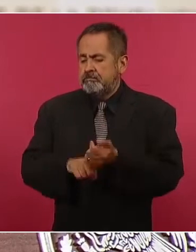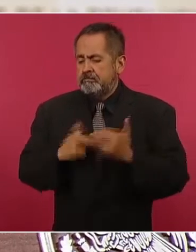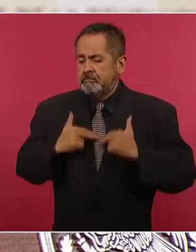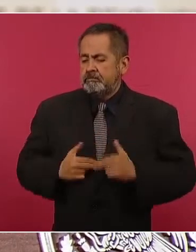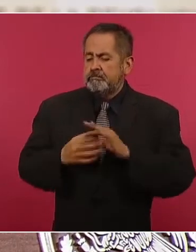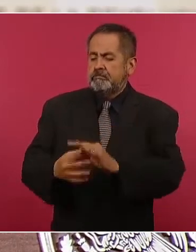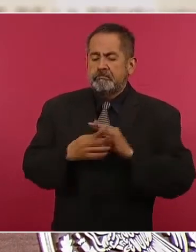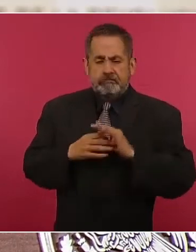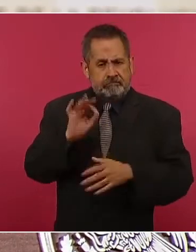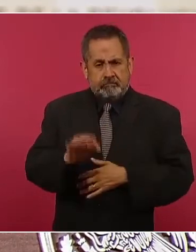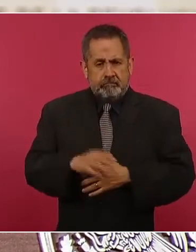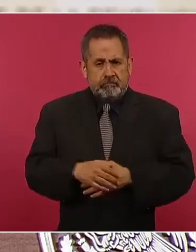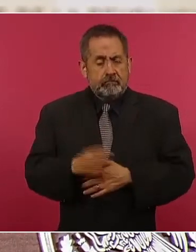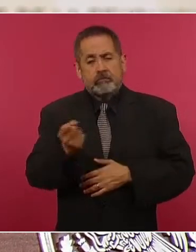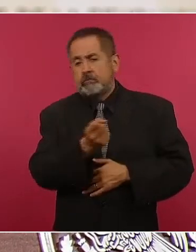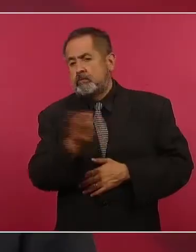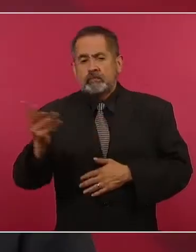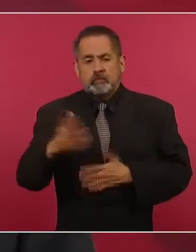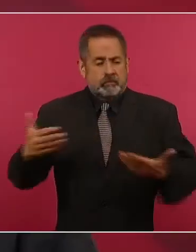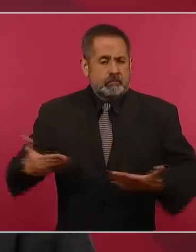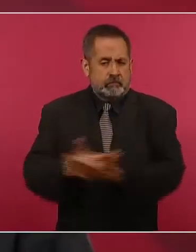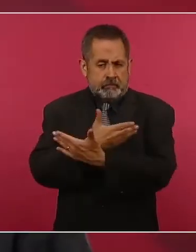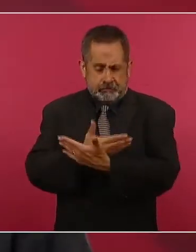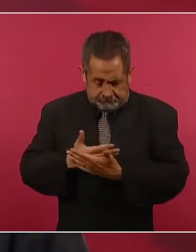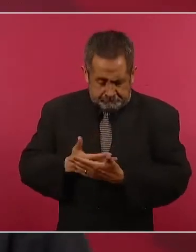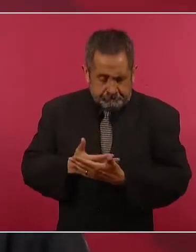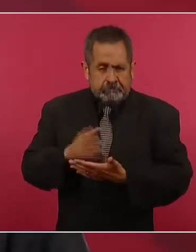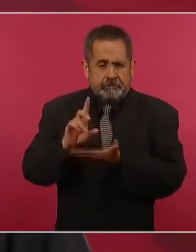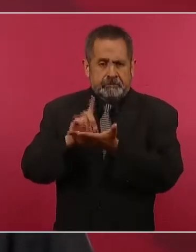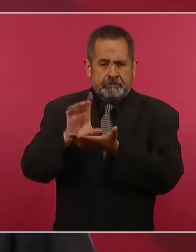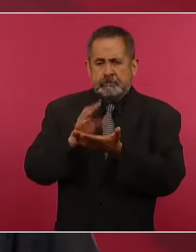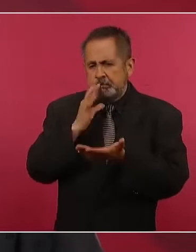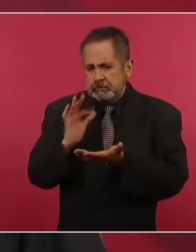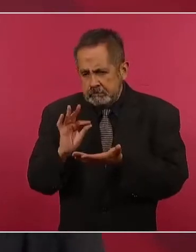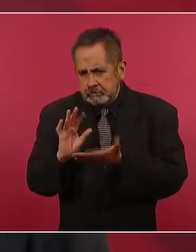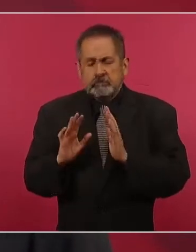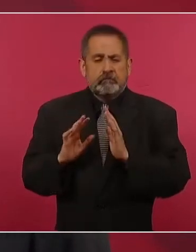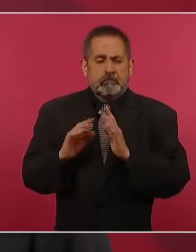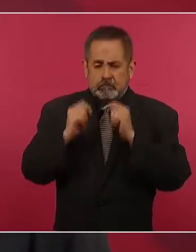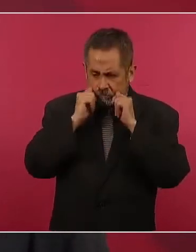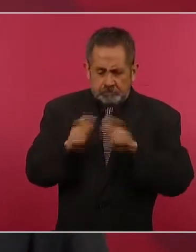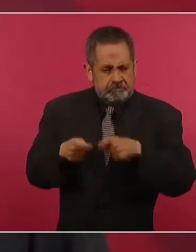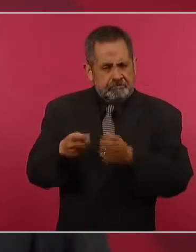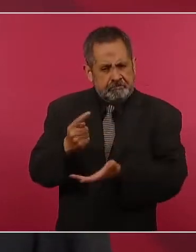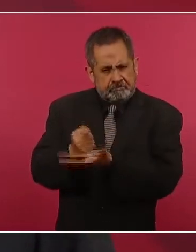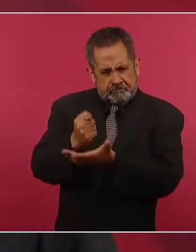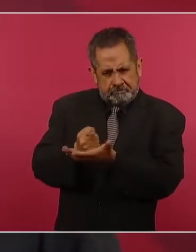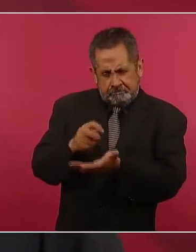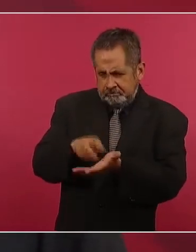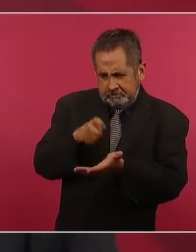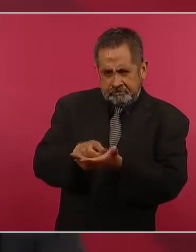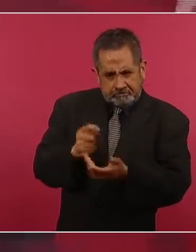porque hay quienes nacen con una discapacidad menor y si tienen la posibilidad de ser